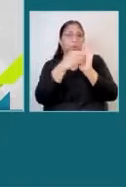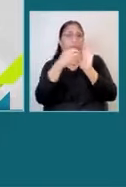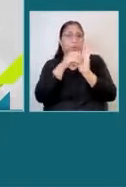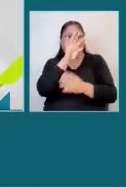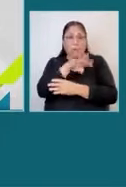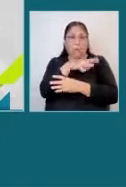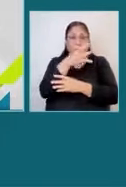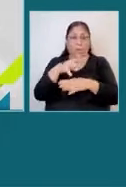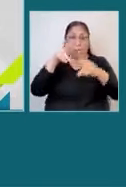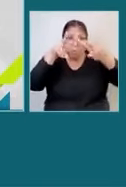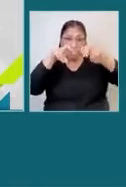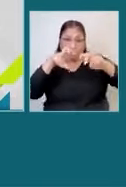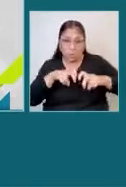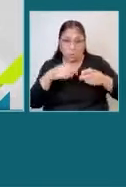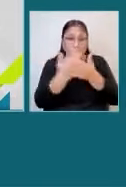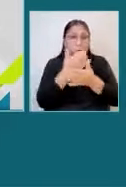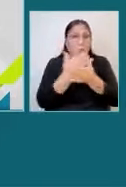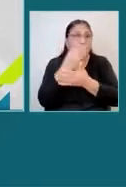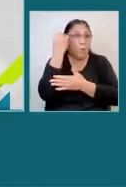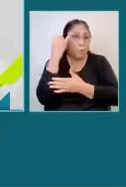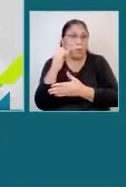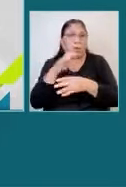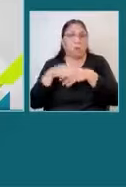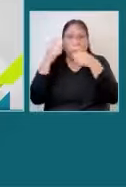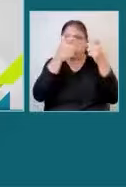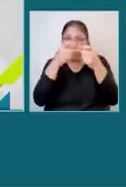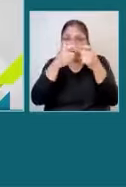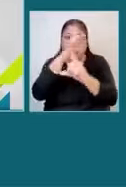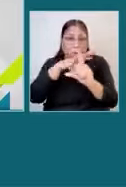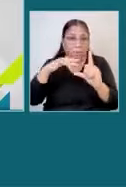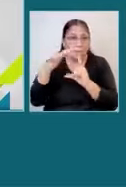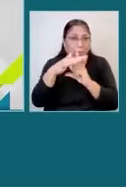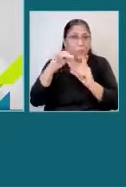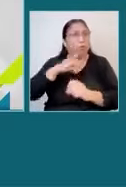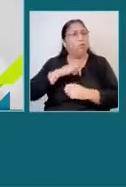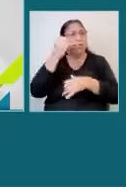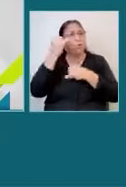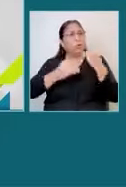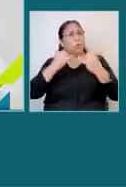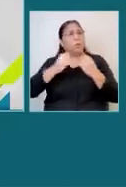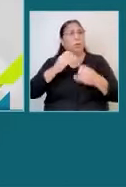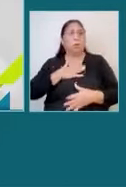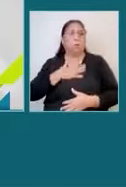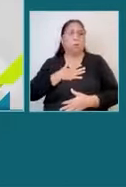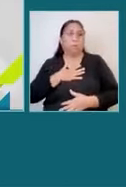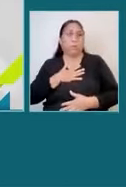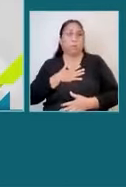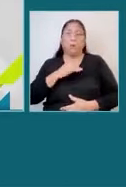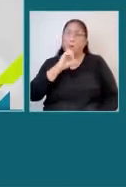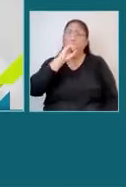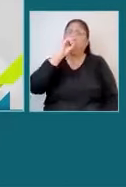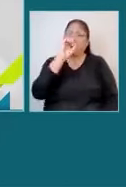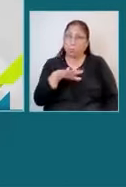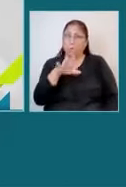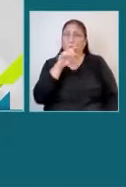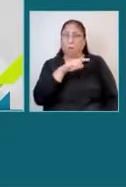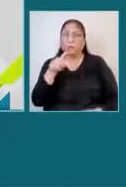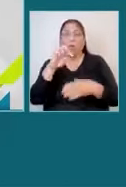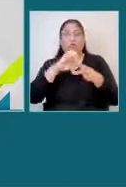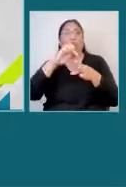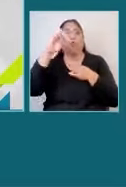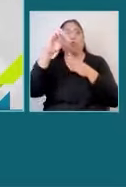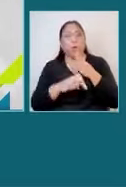investigación e innovación para la fiscalización ambiental. Quiero terminar mi intervención para también mencionar como